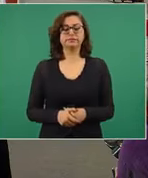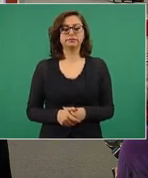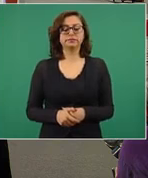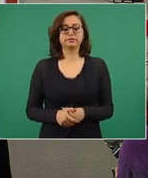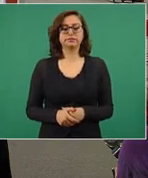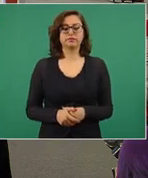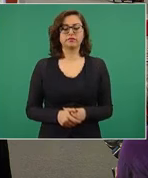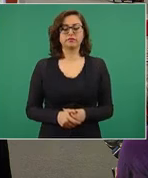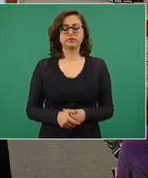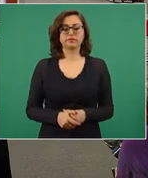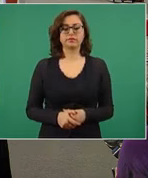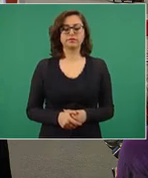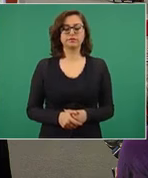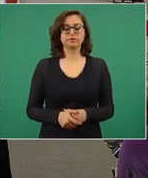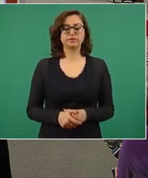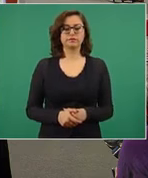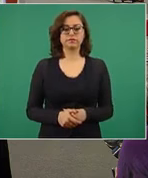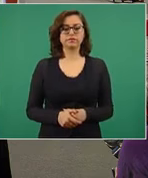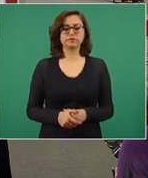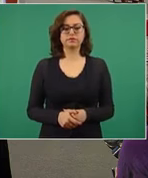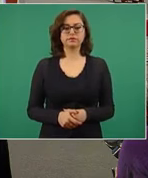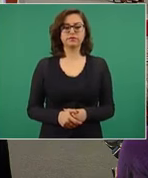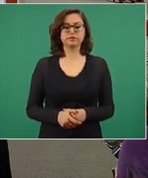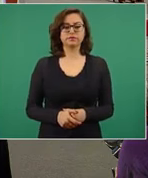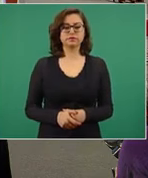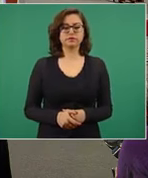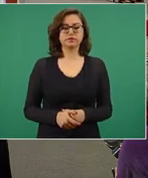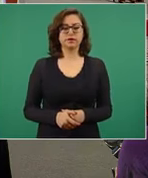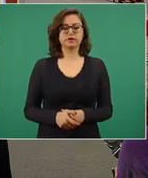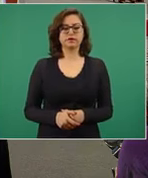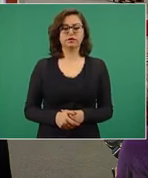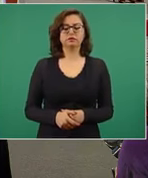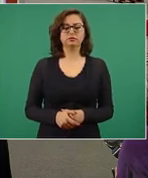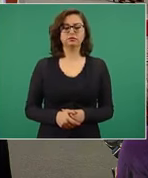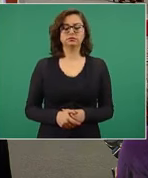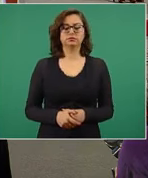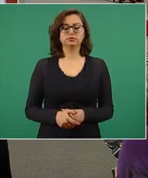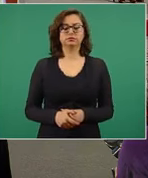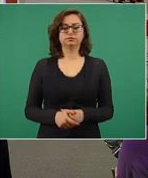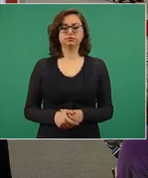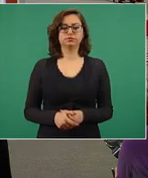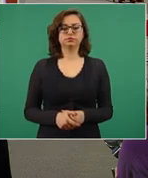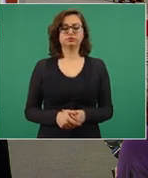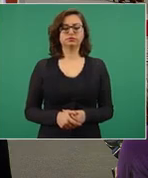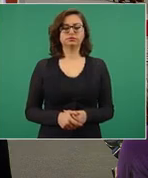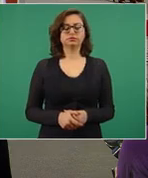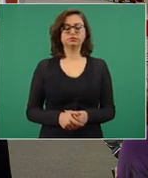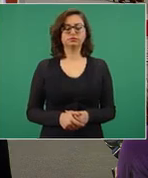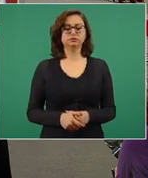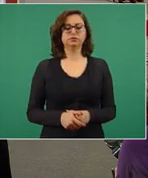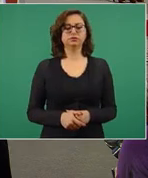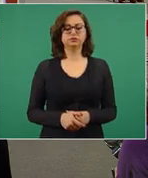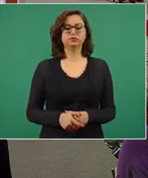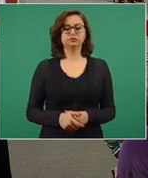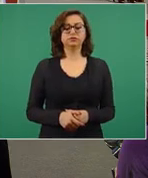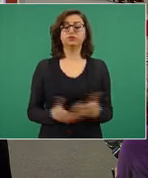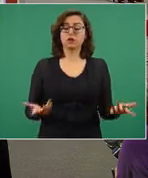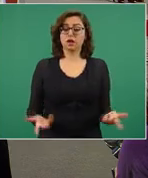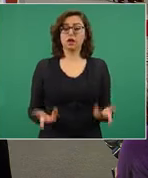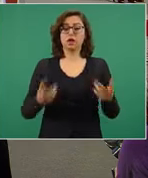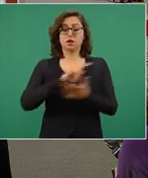La Guardia Nacional proporciona seguridad a la dispersión de los recursos de los